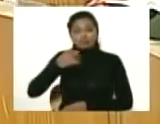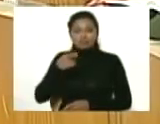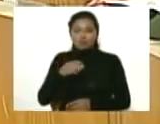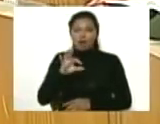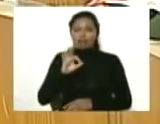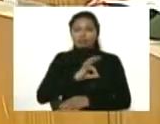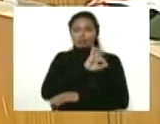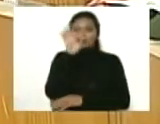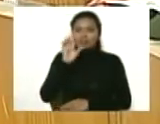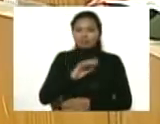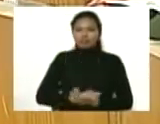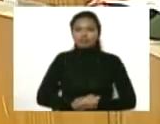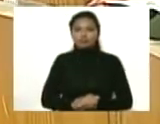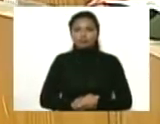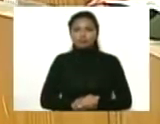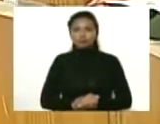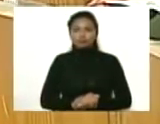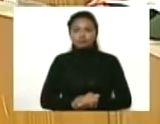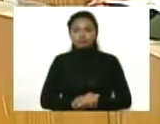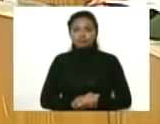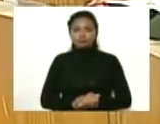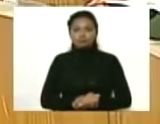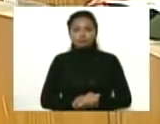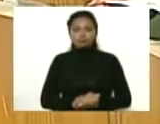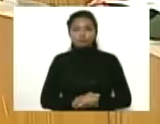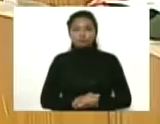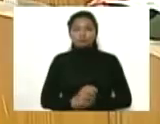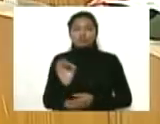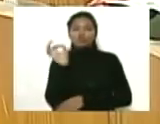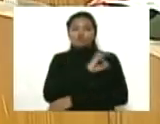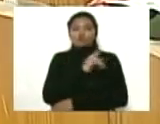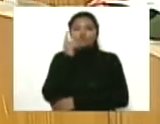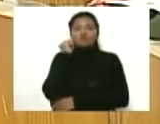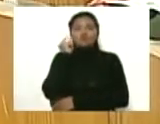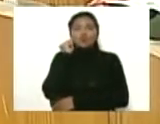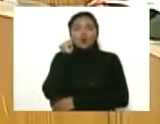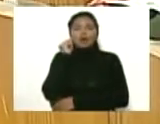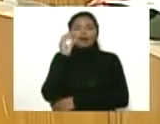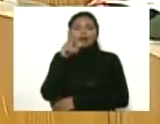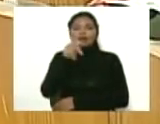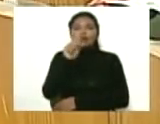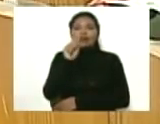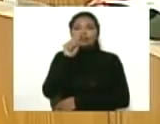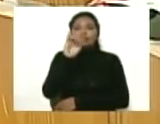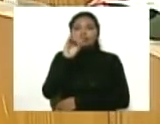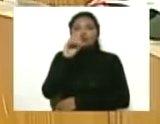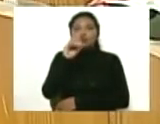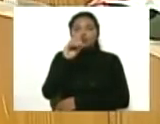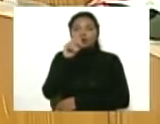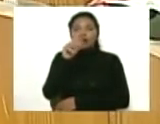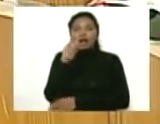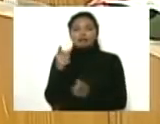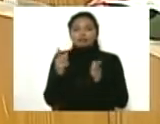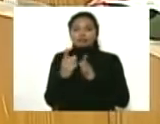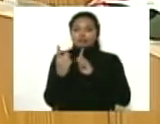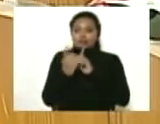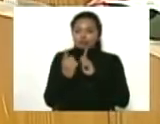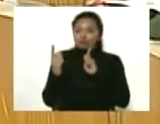Oriente, se encuentra con la primera teniente Catiusca Cifonte, para que ustedes vean, mujeres al